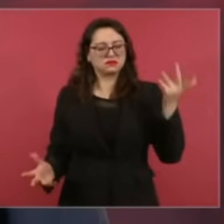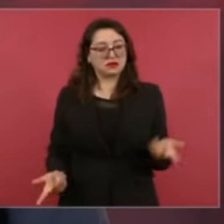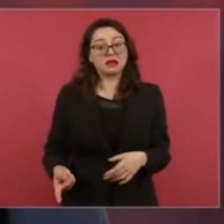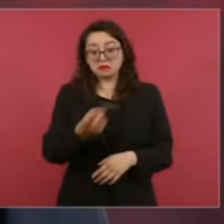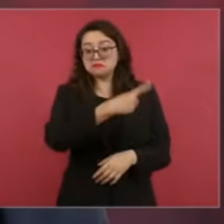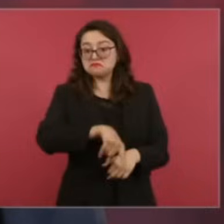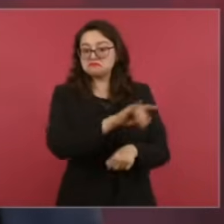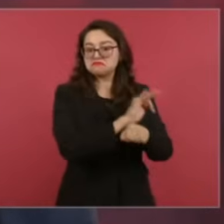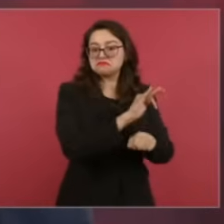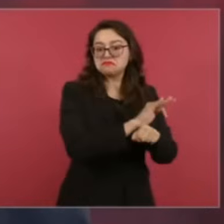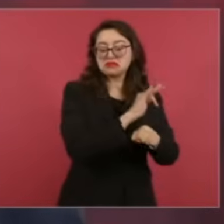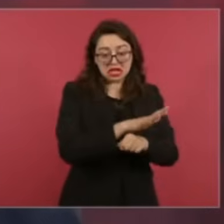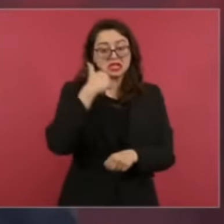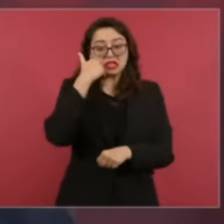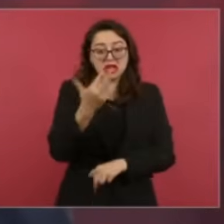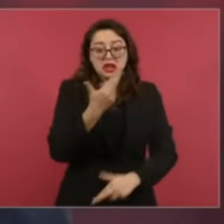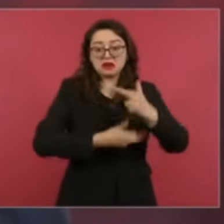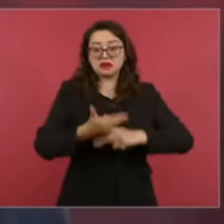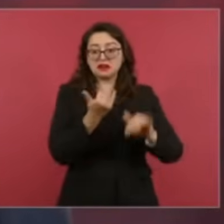esas injusticias.